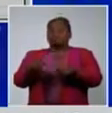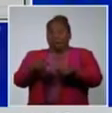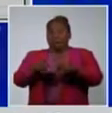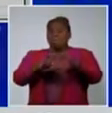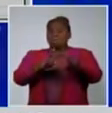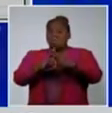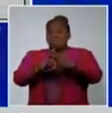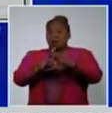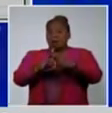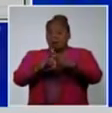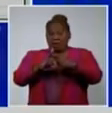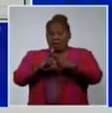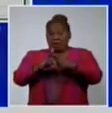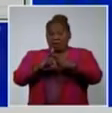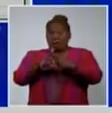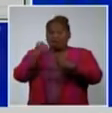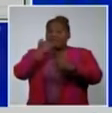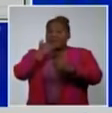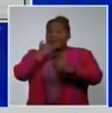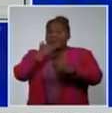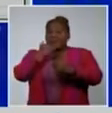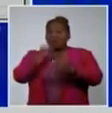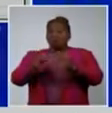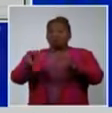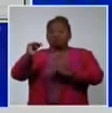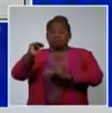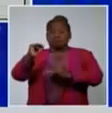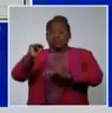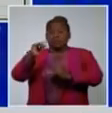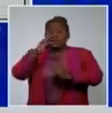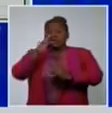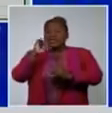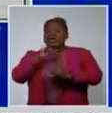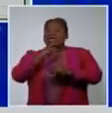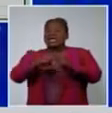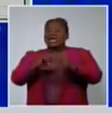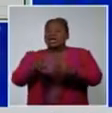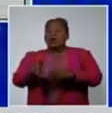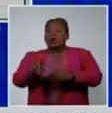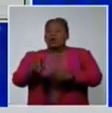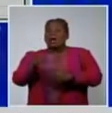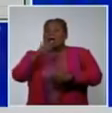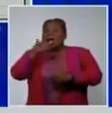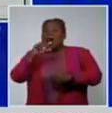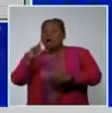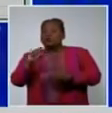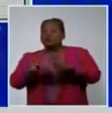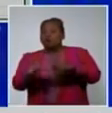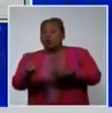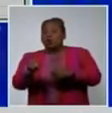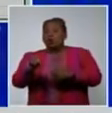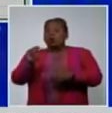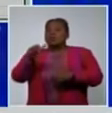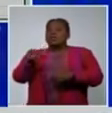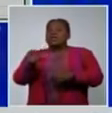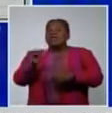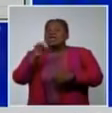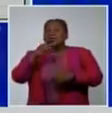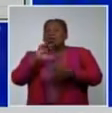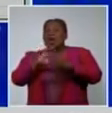tasa más alta no puedo portocristo igual y sólo 4 el municipio con mayor afectación